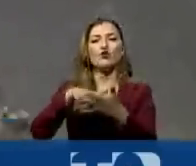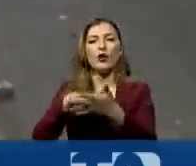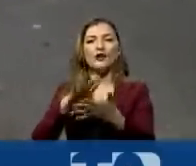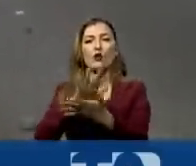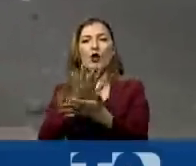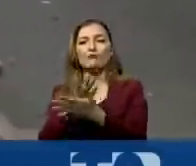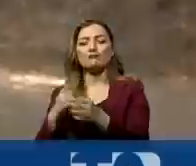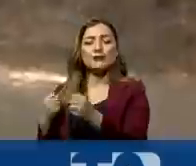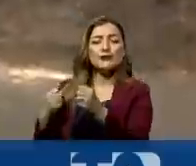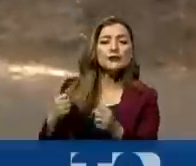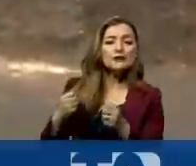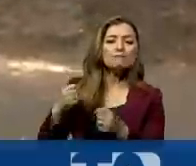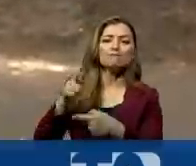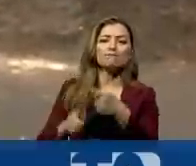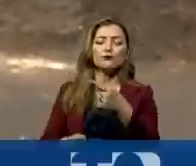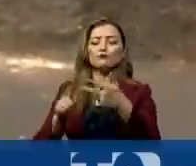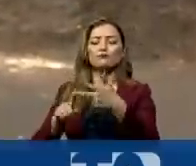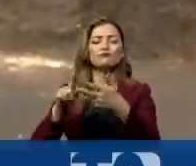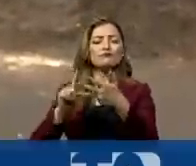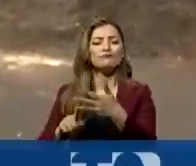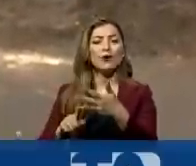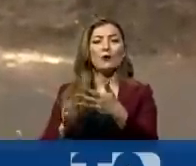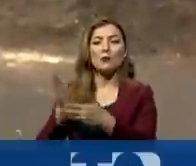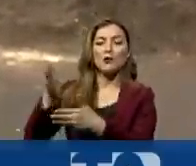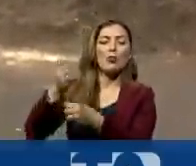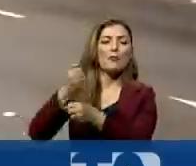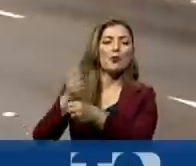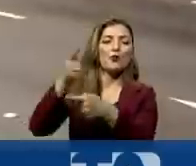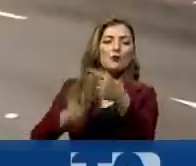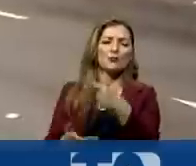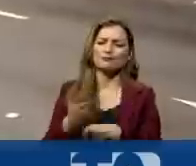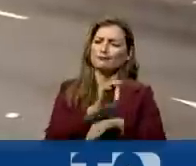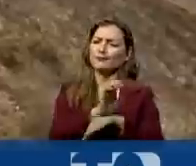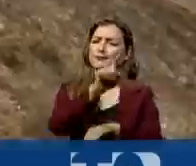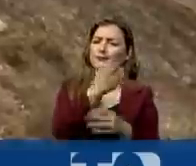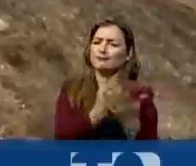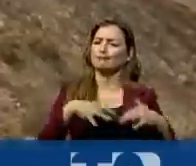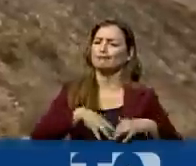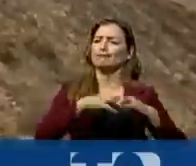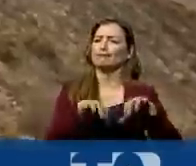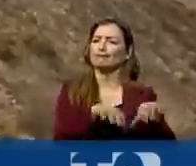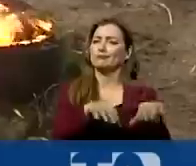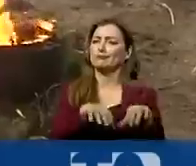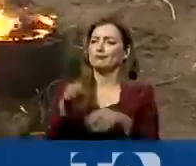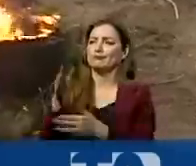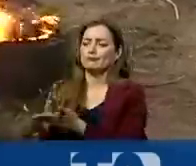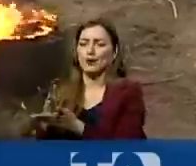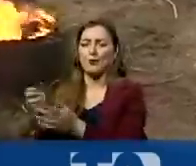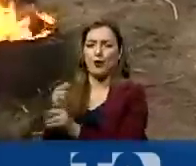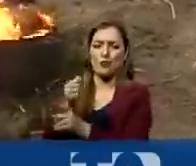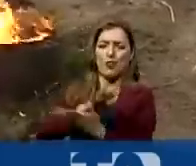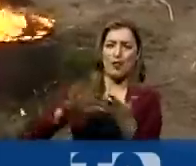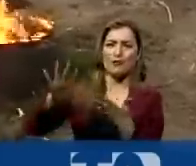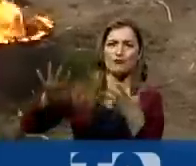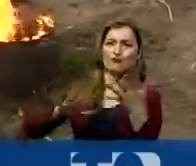sus productos el ecuador necesita reactivarse no paralizarse y peor aún con violencia con